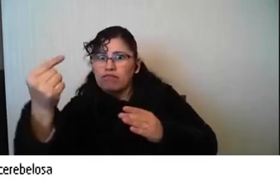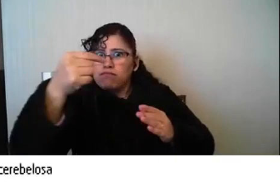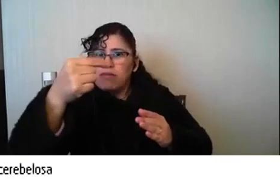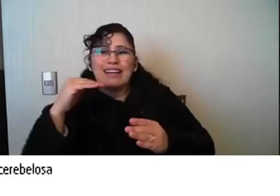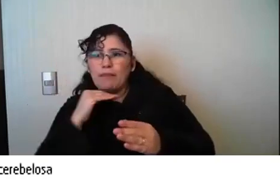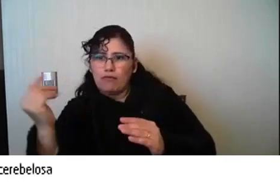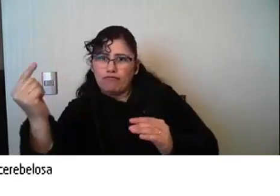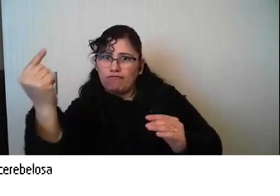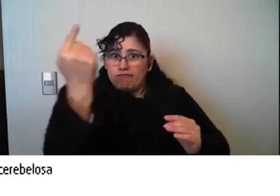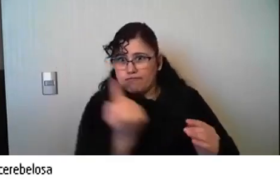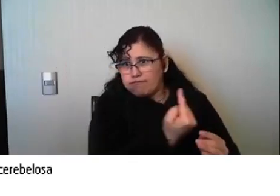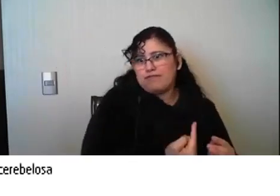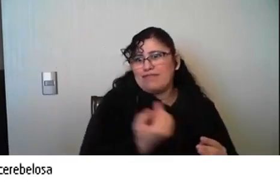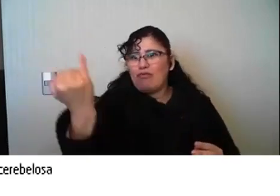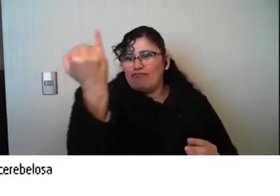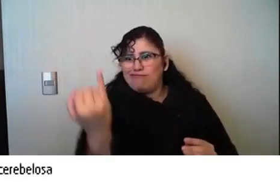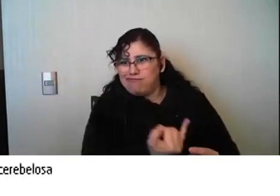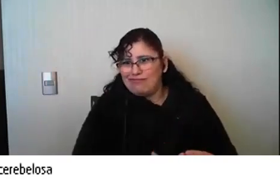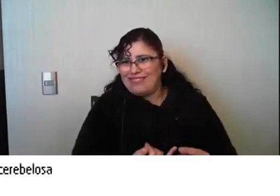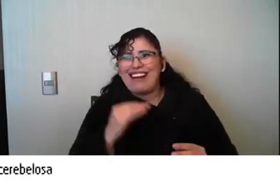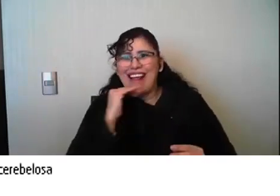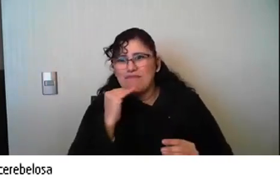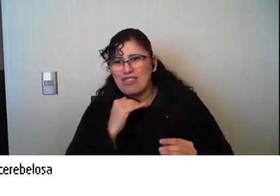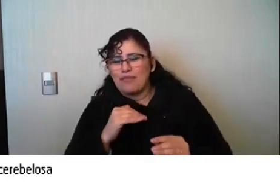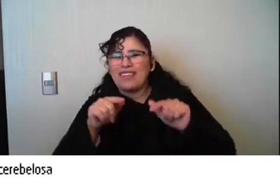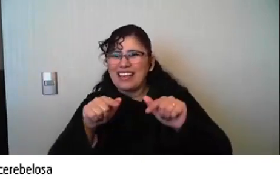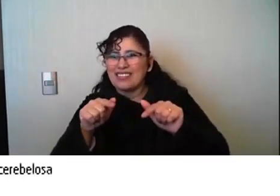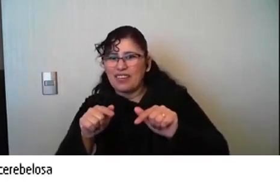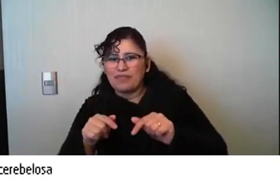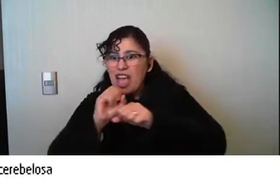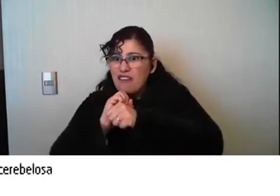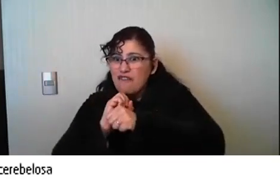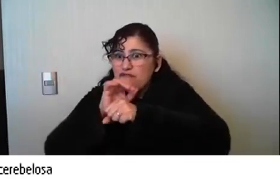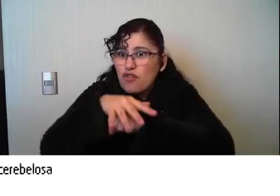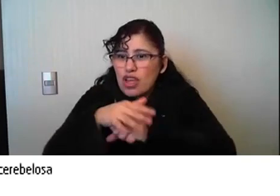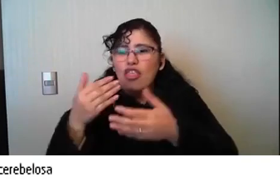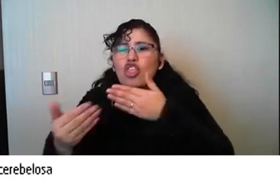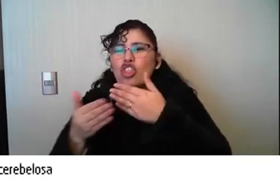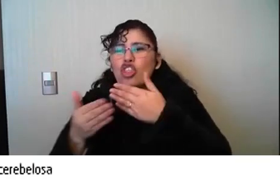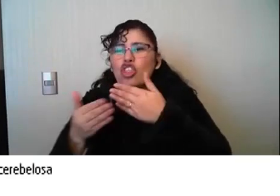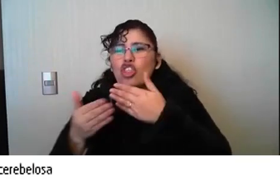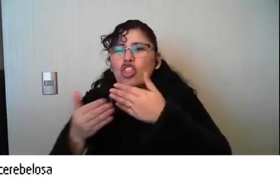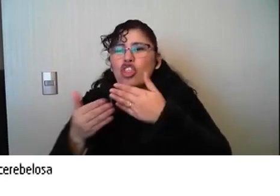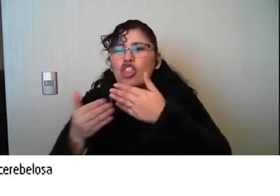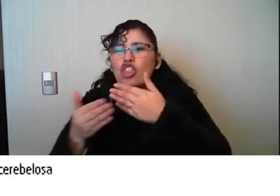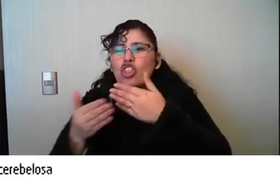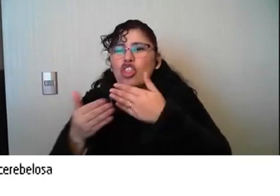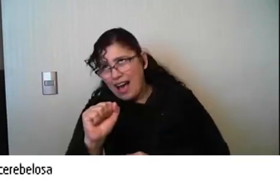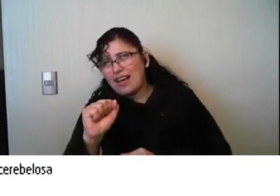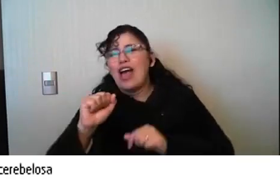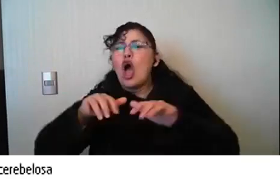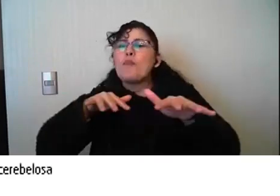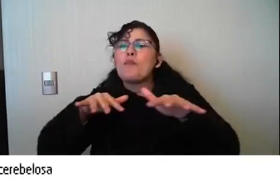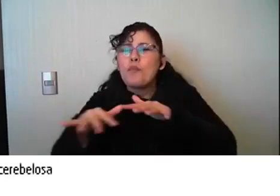a influir sobre las alfa-motoneuronas. Como ustedes buscaron la función del tracto rubroespinal,